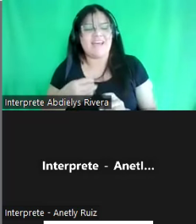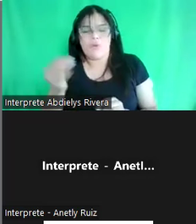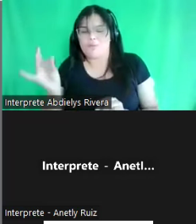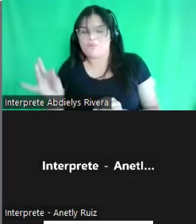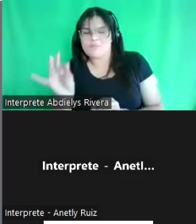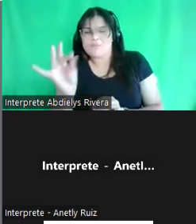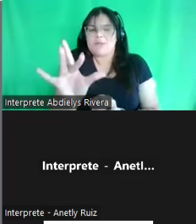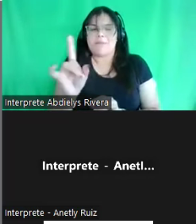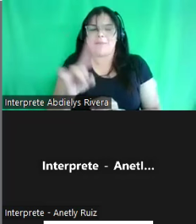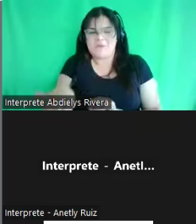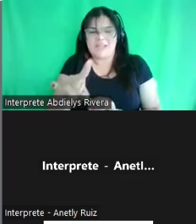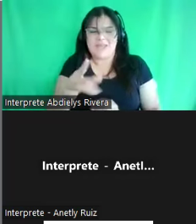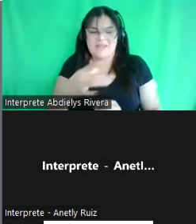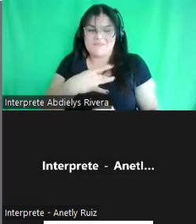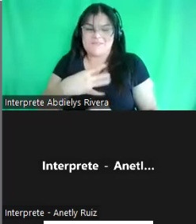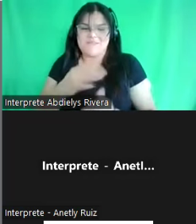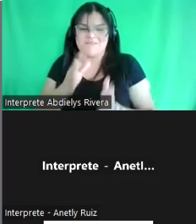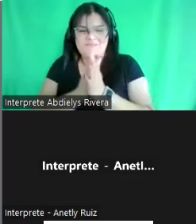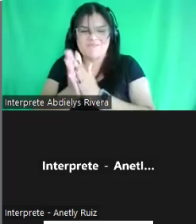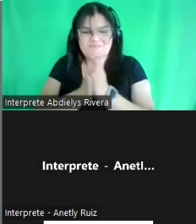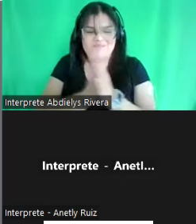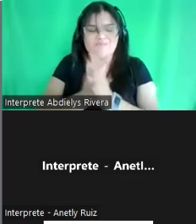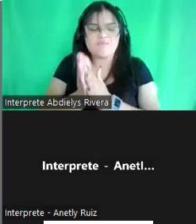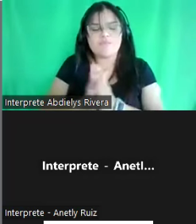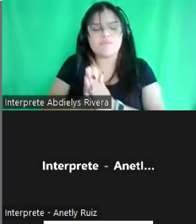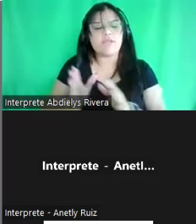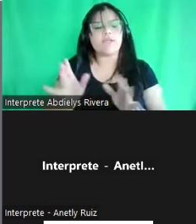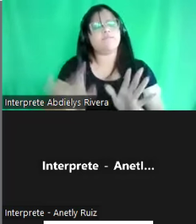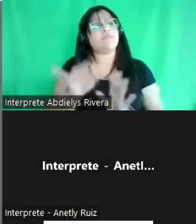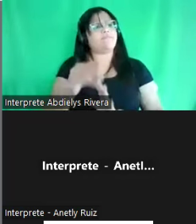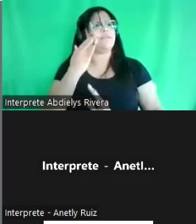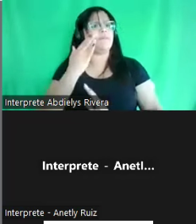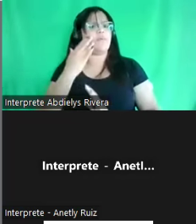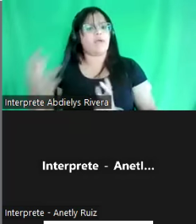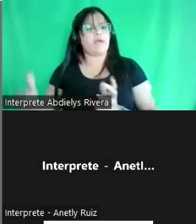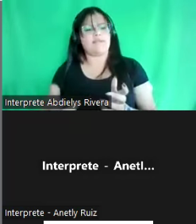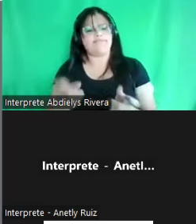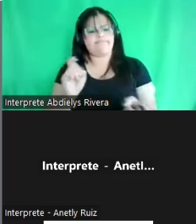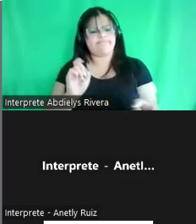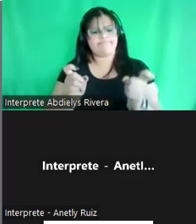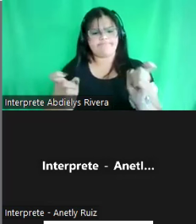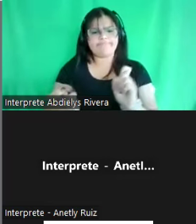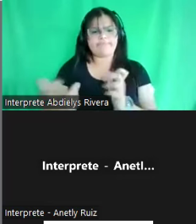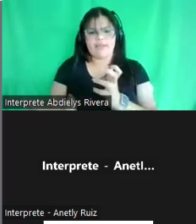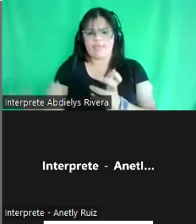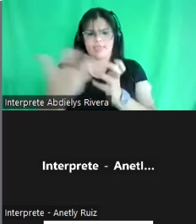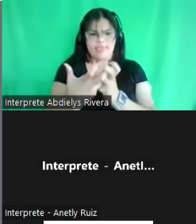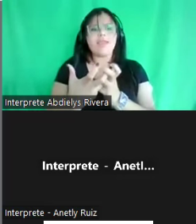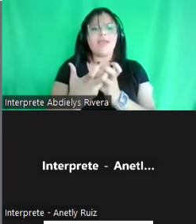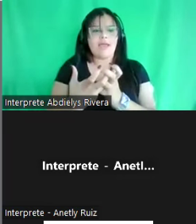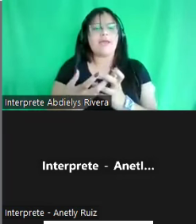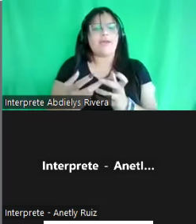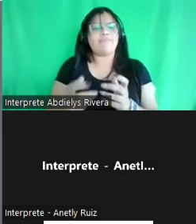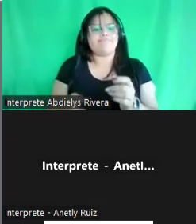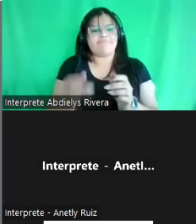acomodo razonable es una modificación o ajuste para que la persona discapacitada pueda realizar la función